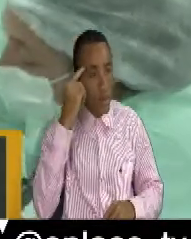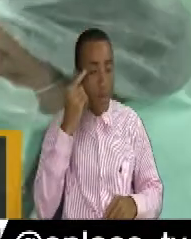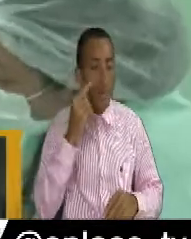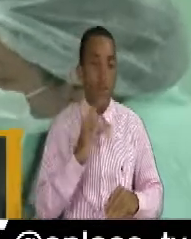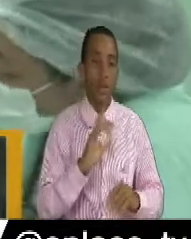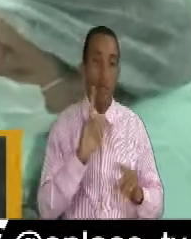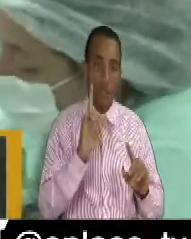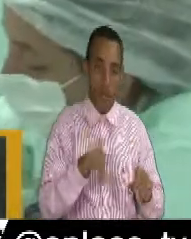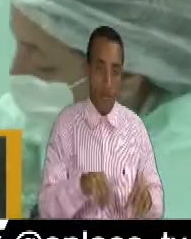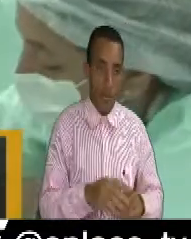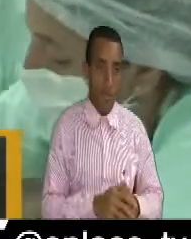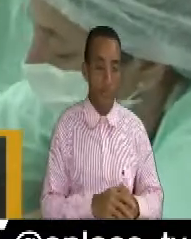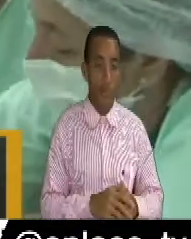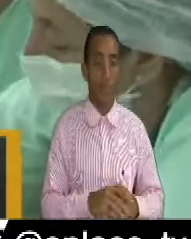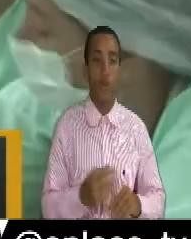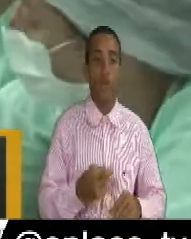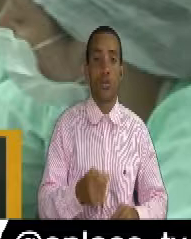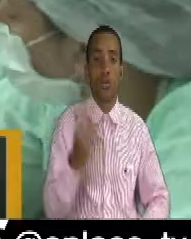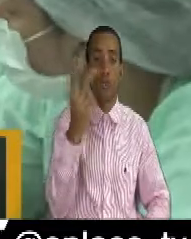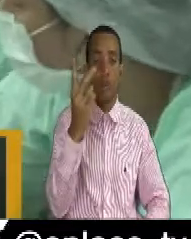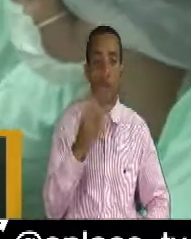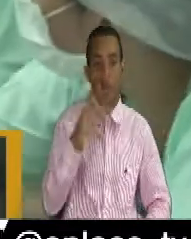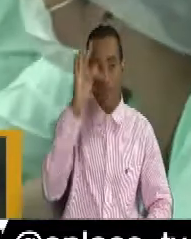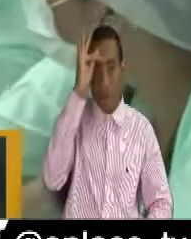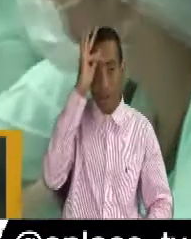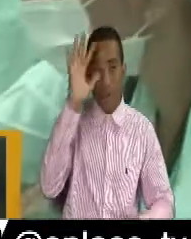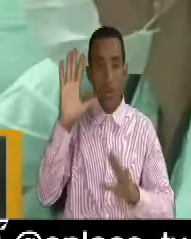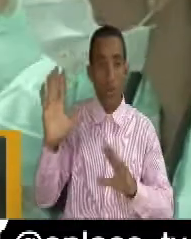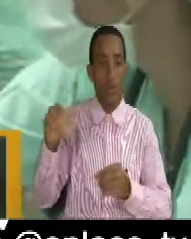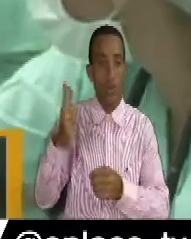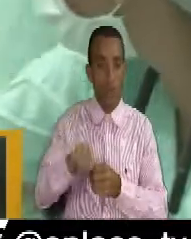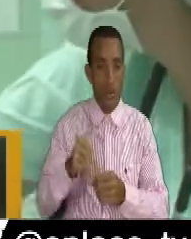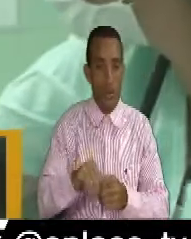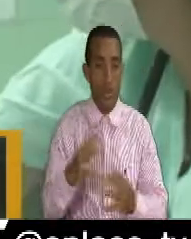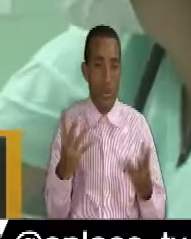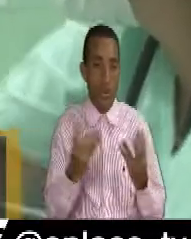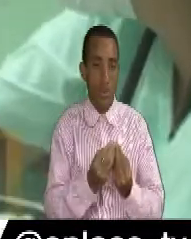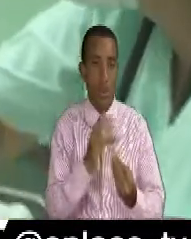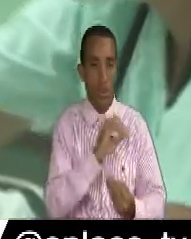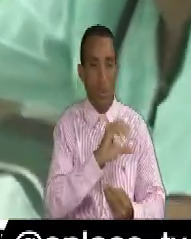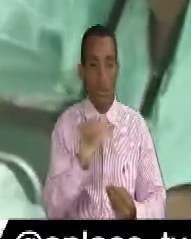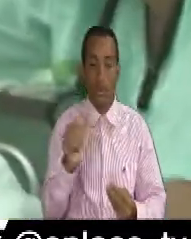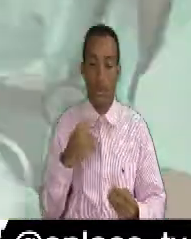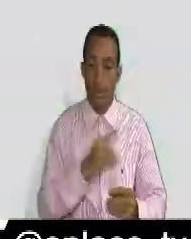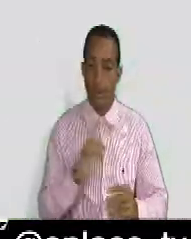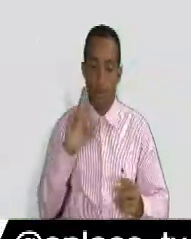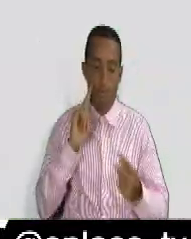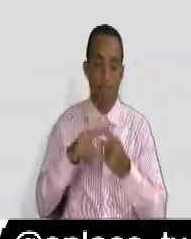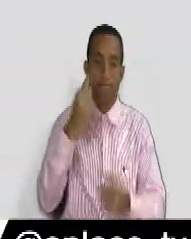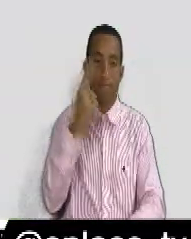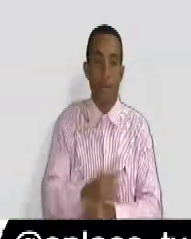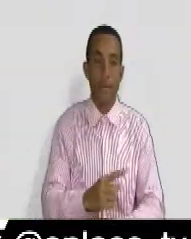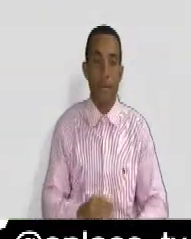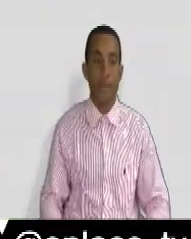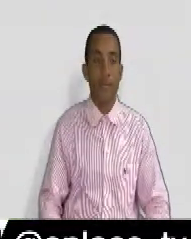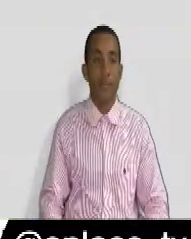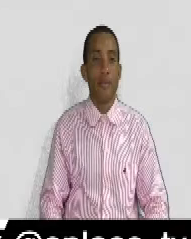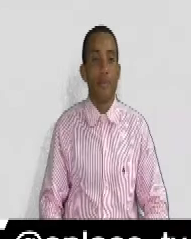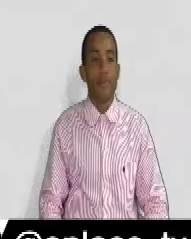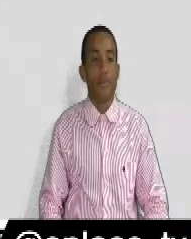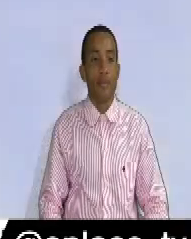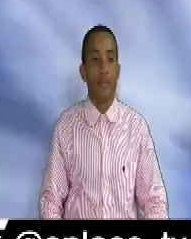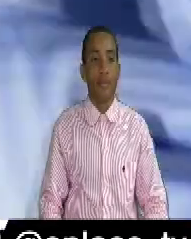en la Policlínica de Ecopetrol, un grupo de hombres y mujeres de buen corazón podrán decir que la misión está cumplida. Con el patrocinio de